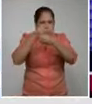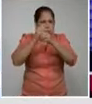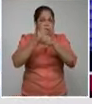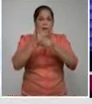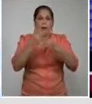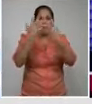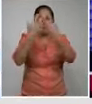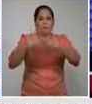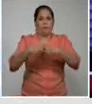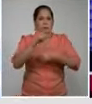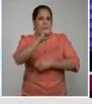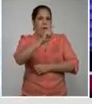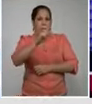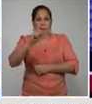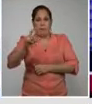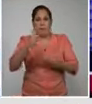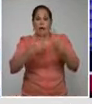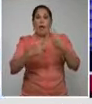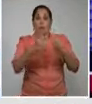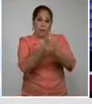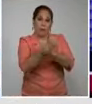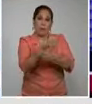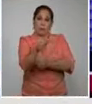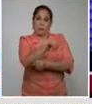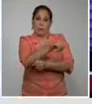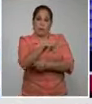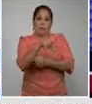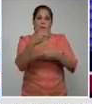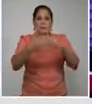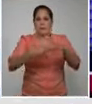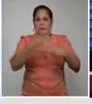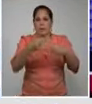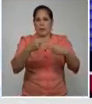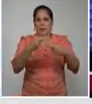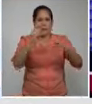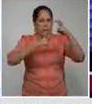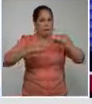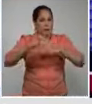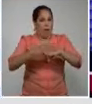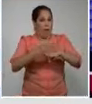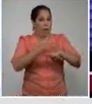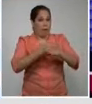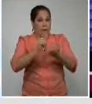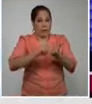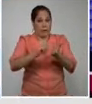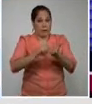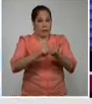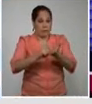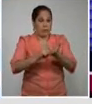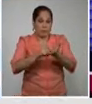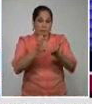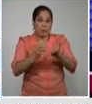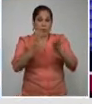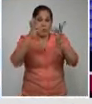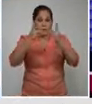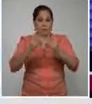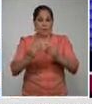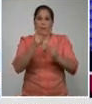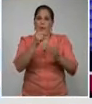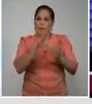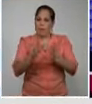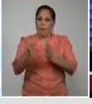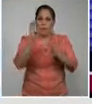hacer diagnosticadores. Y bueno, se ha diseñado un estudio de intervención aún antes del registro del producto, es decir, con los resultados ya de fase 1, de fase